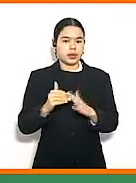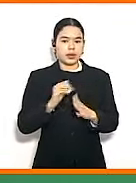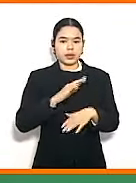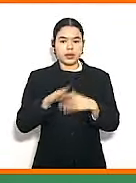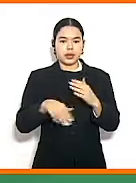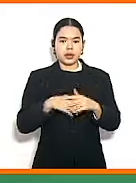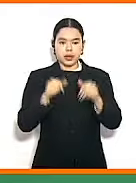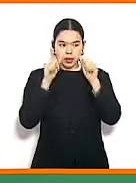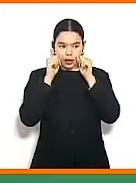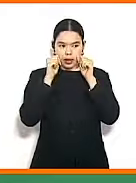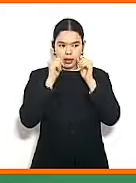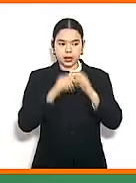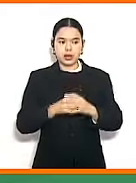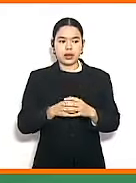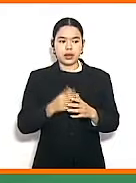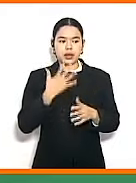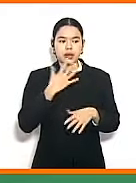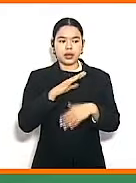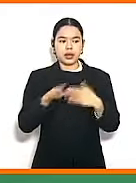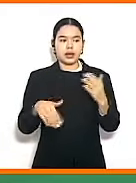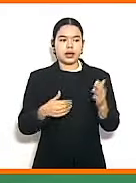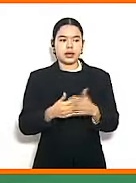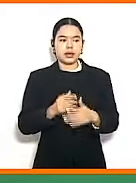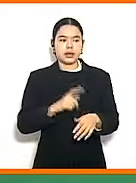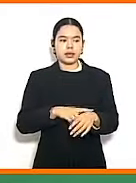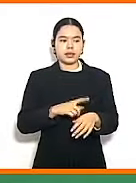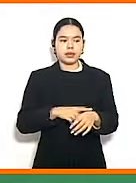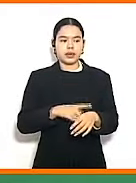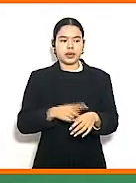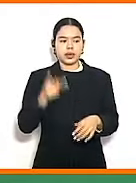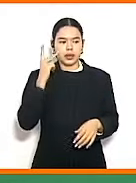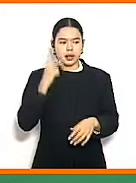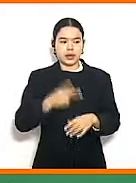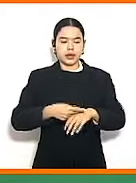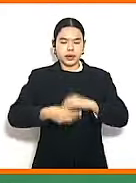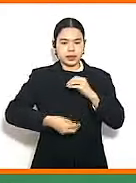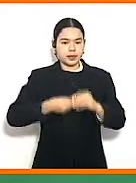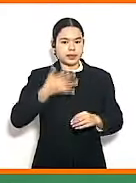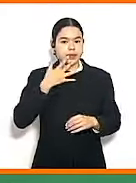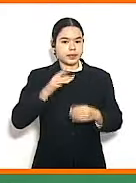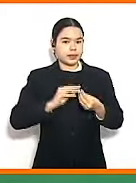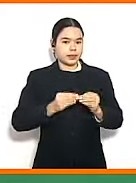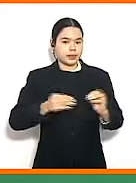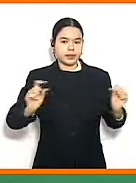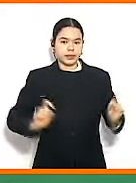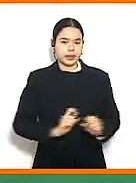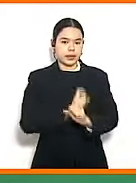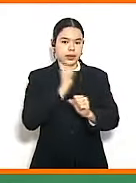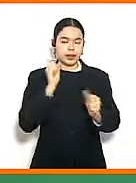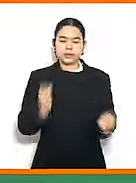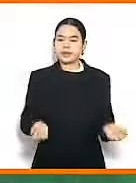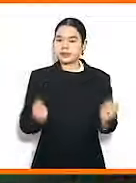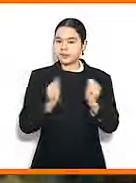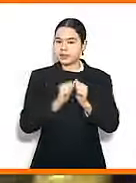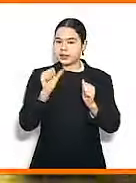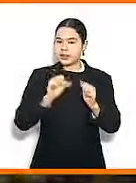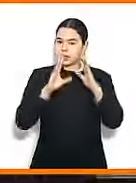Atentos. Y muchísima suerte porque vamos a conocer ese afortunado primer número ganador en esta